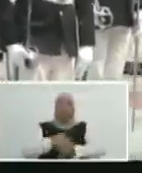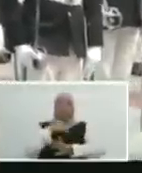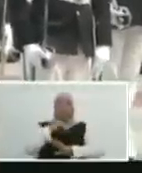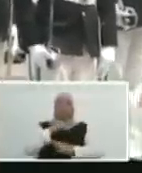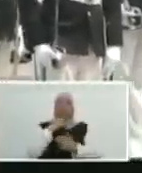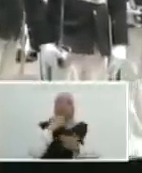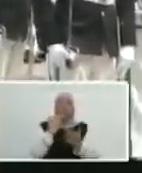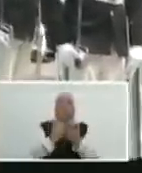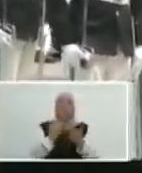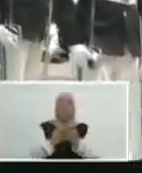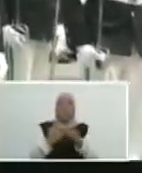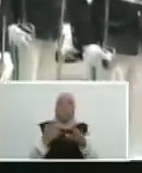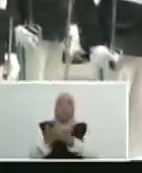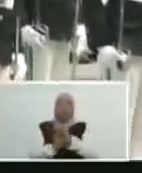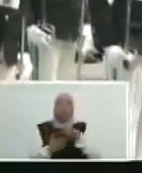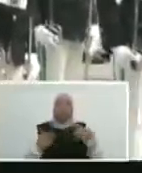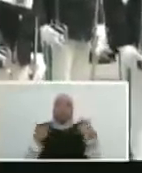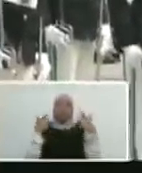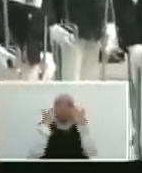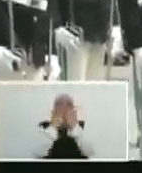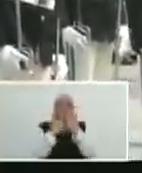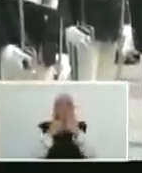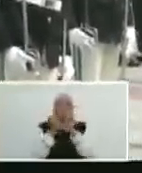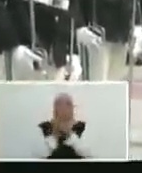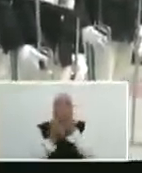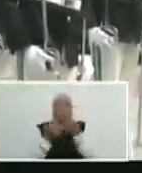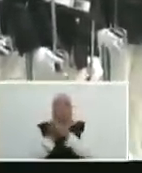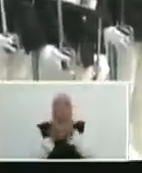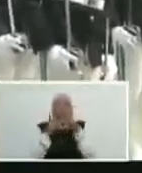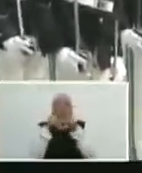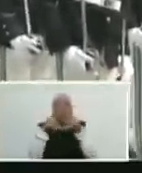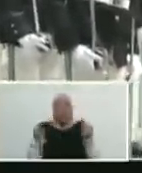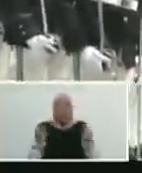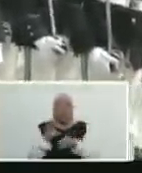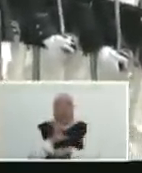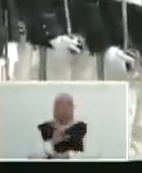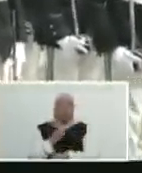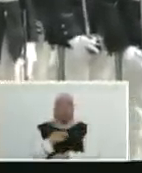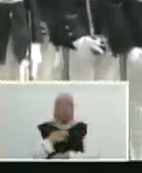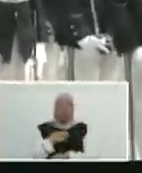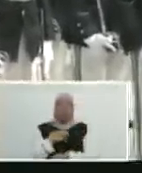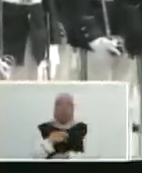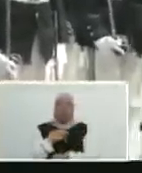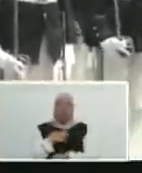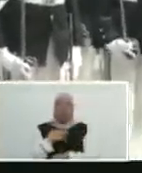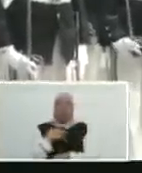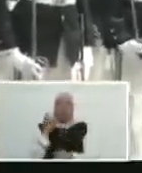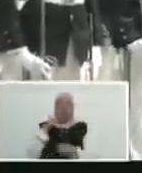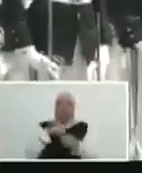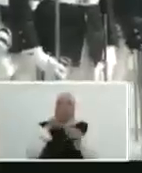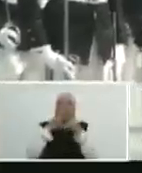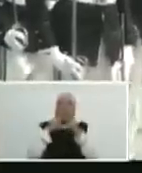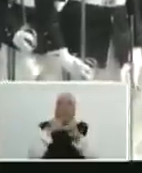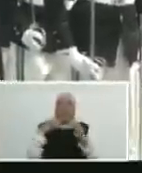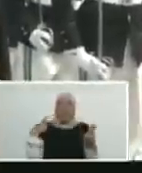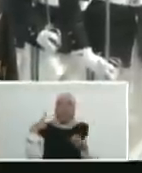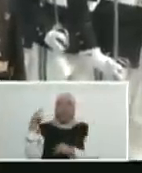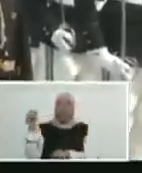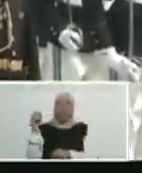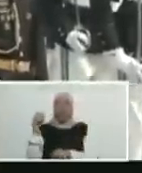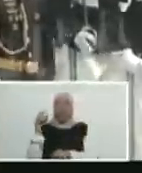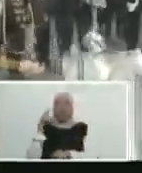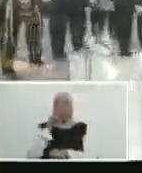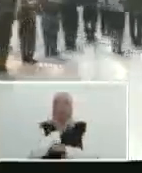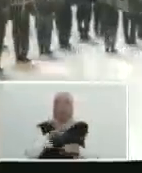para llevarnos a las guarimbas, a la intolerancia, al conflicto, a la división. No lo vamos a permitir. Quien se meta con la paz saldrá la Fuerza